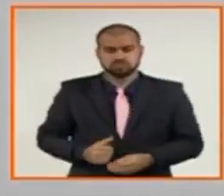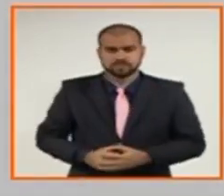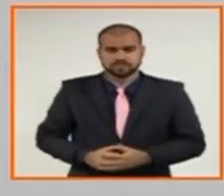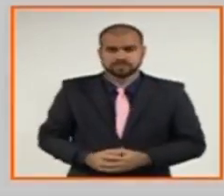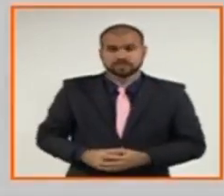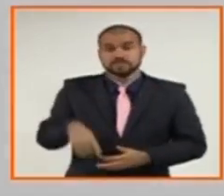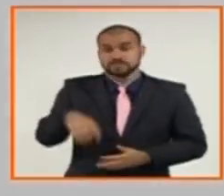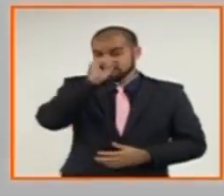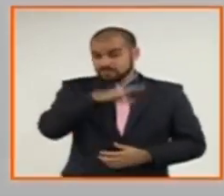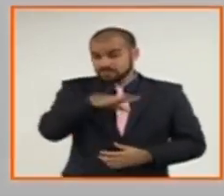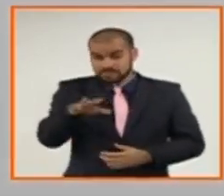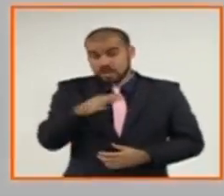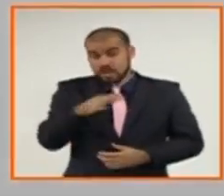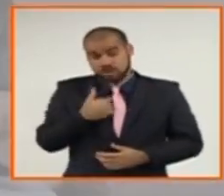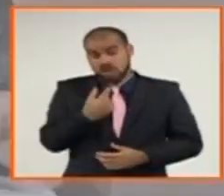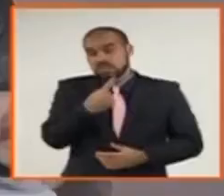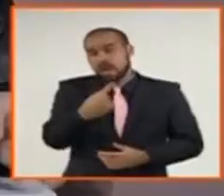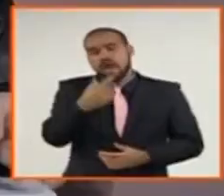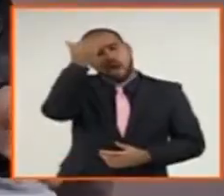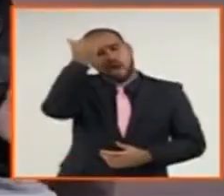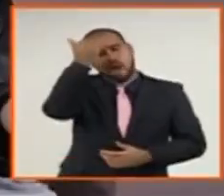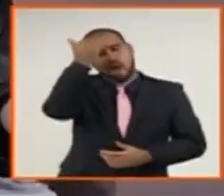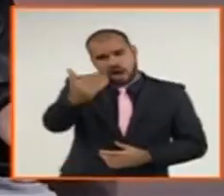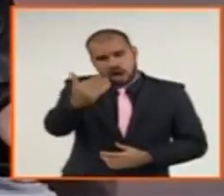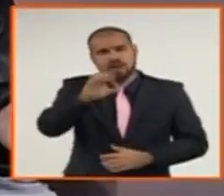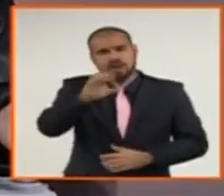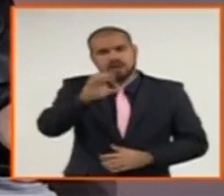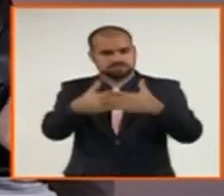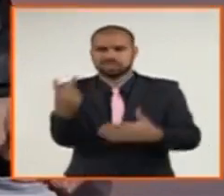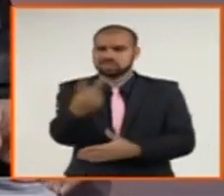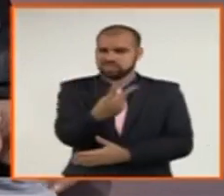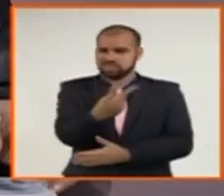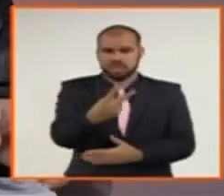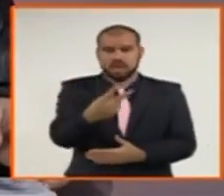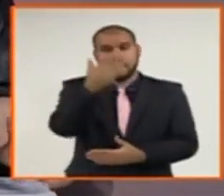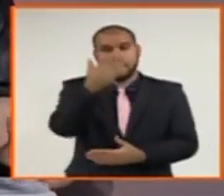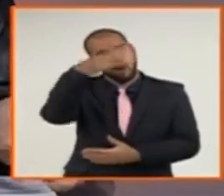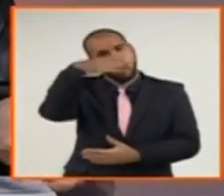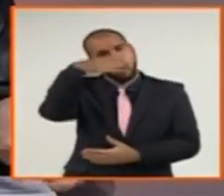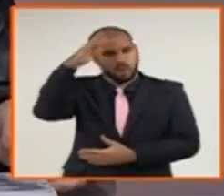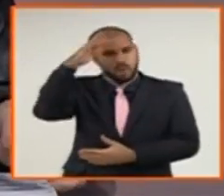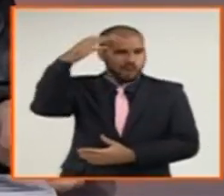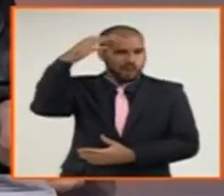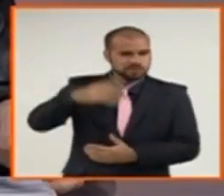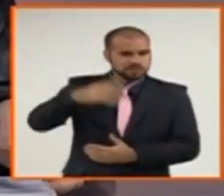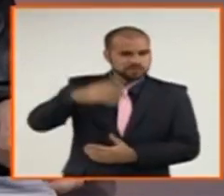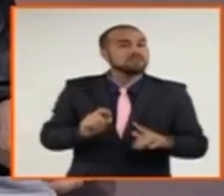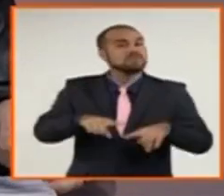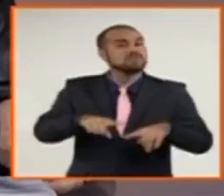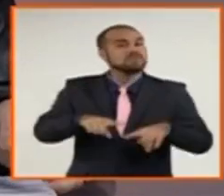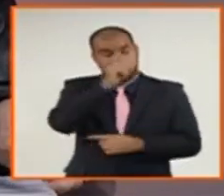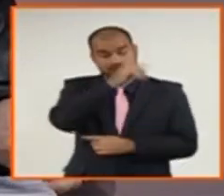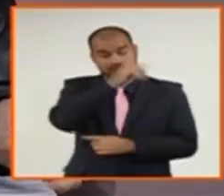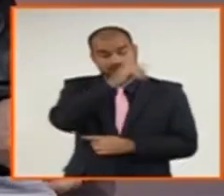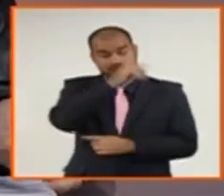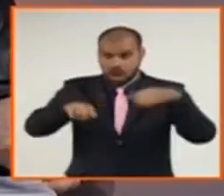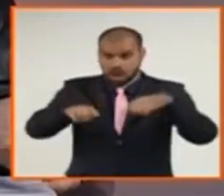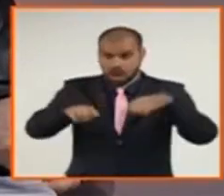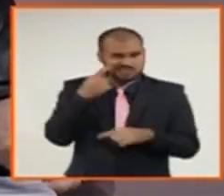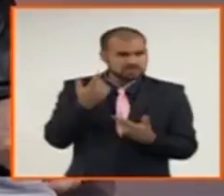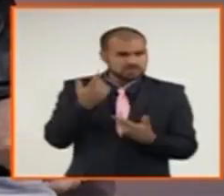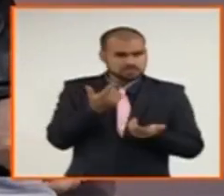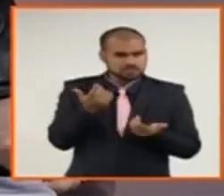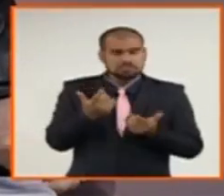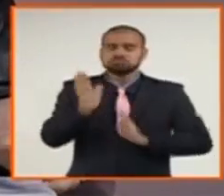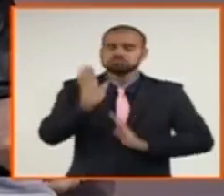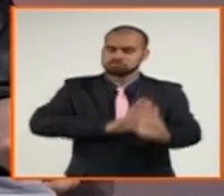que es lo que me corresponde, darle gracias a ambas instituciones, darle gracias al país realmente, porque los niños en estos momentos son mucho más